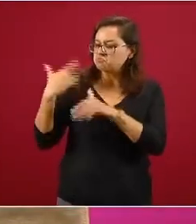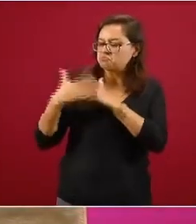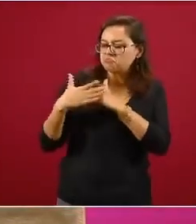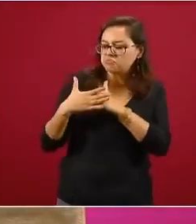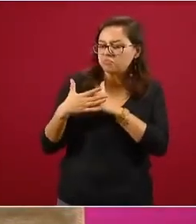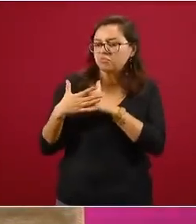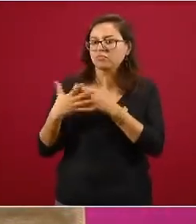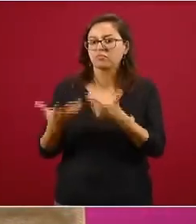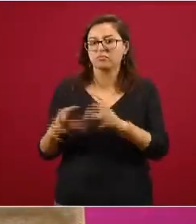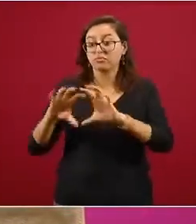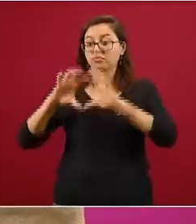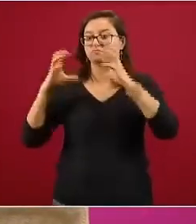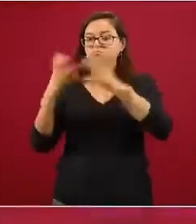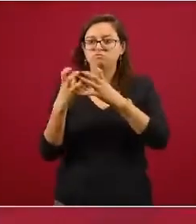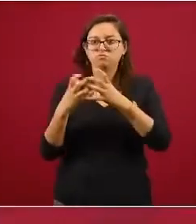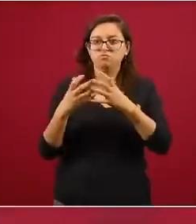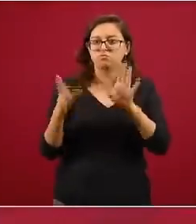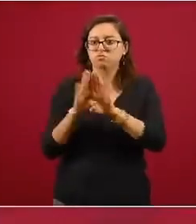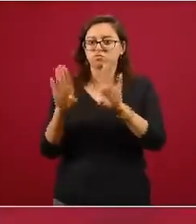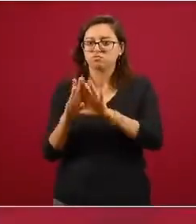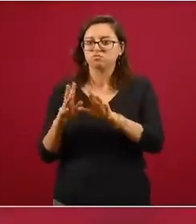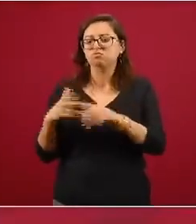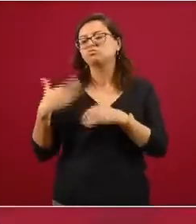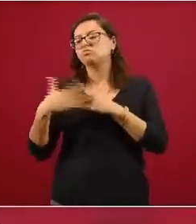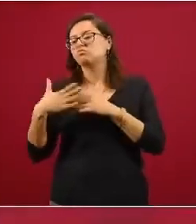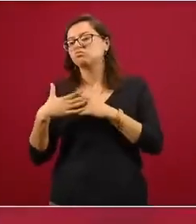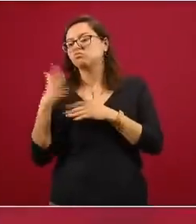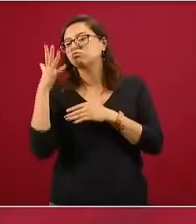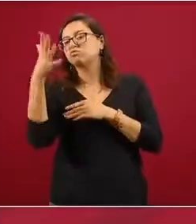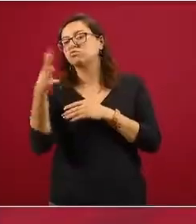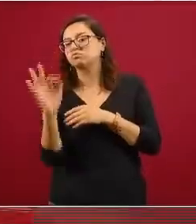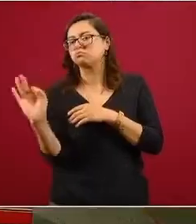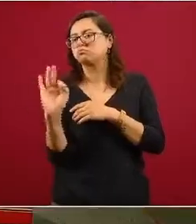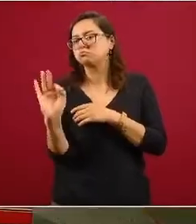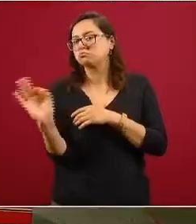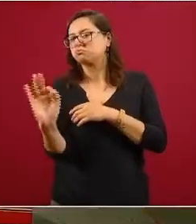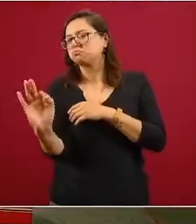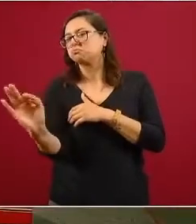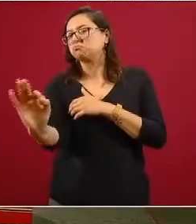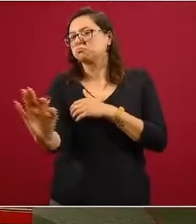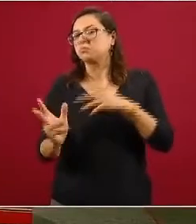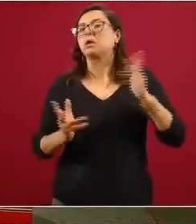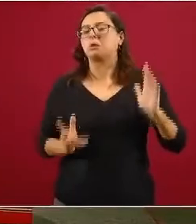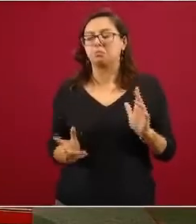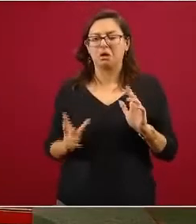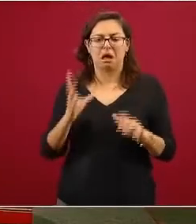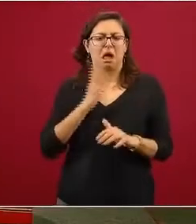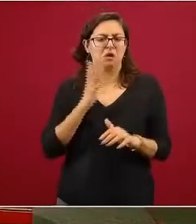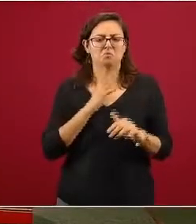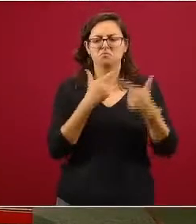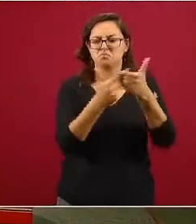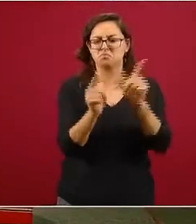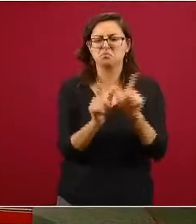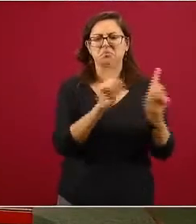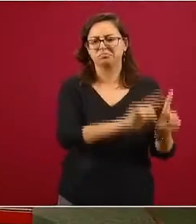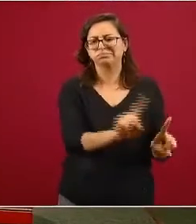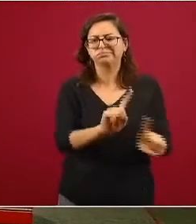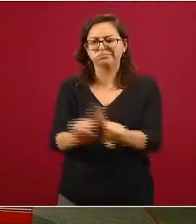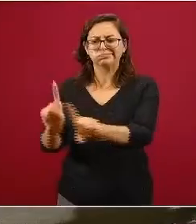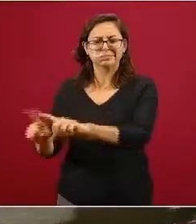carga global de la enfermedad y también predicciones, y hay otras que continuamente se están